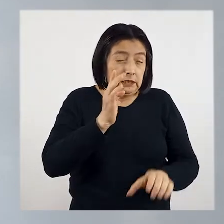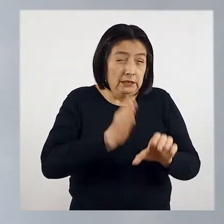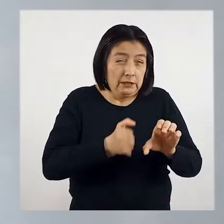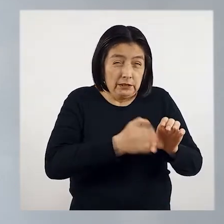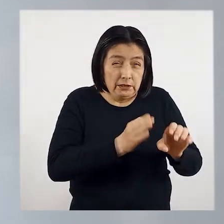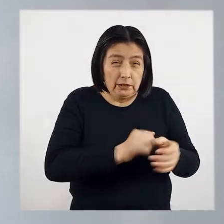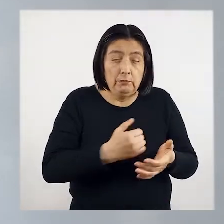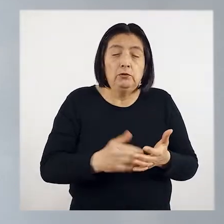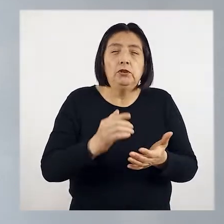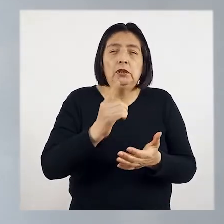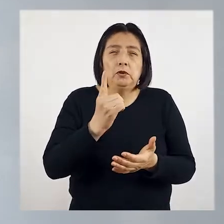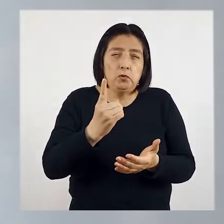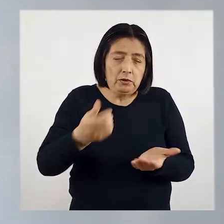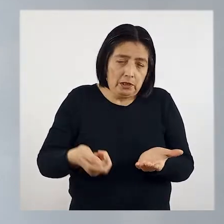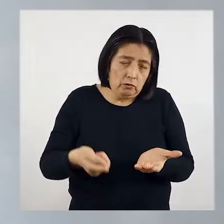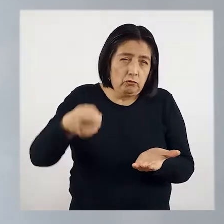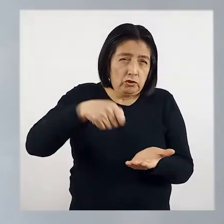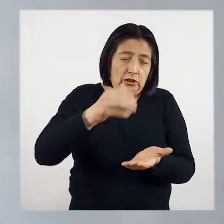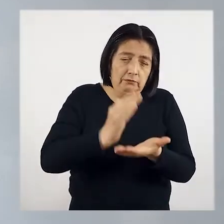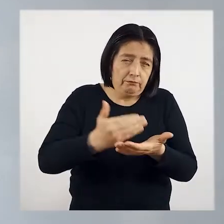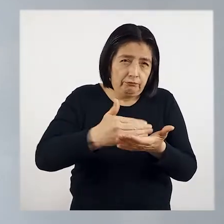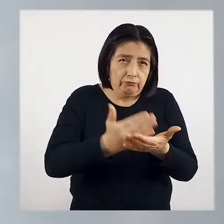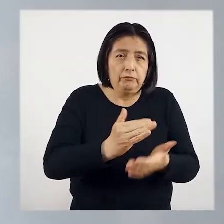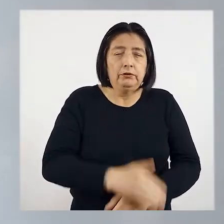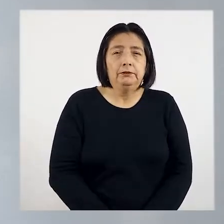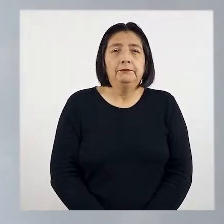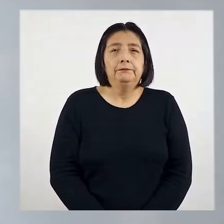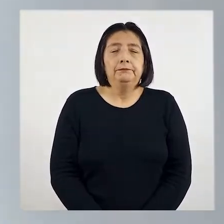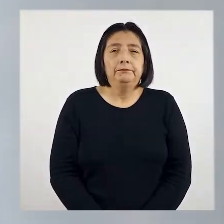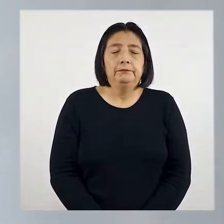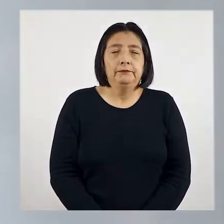Cebolla picada finamente, 1 cucharadita llena.